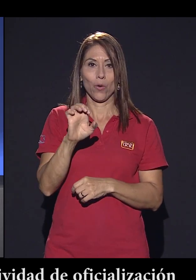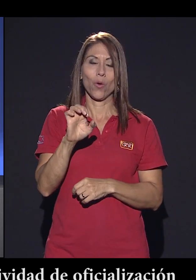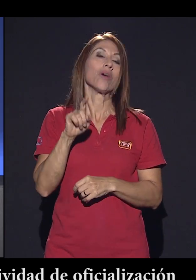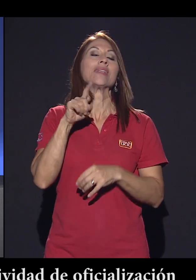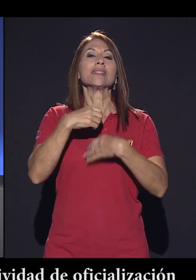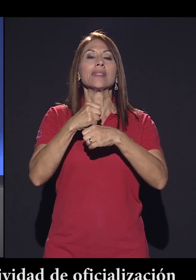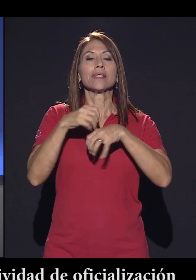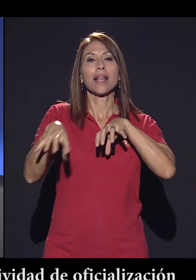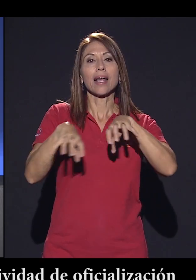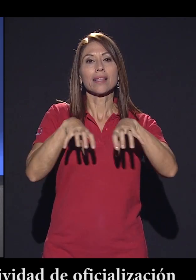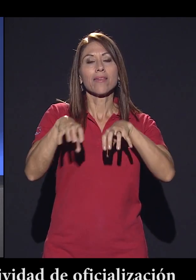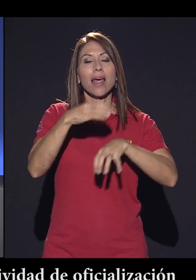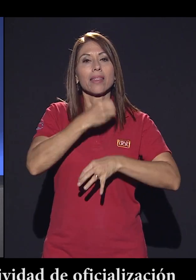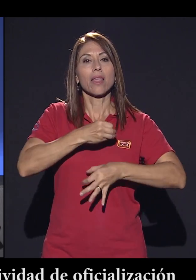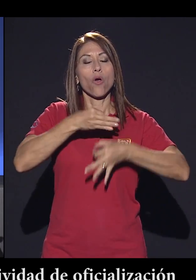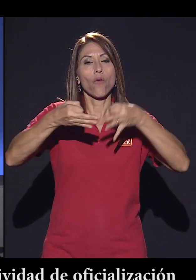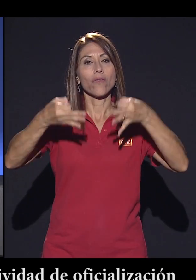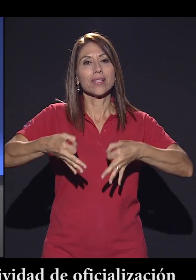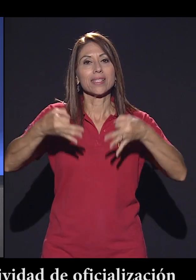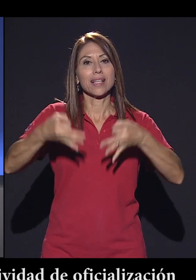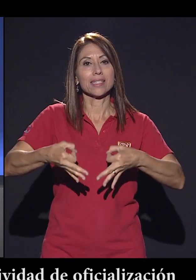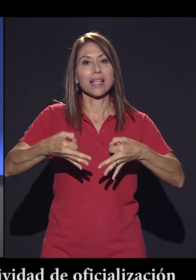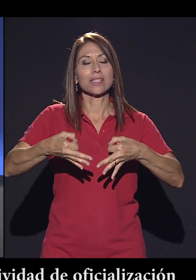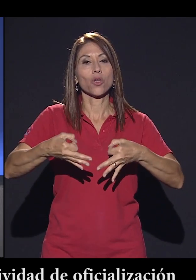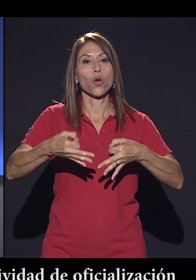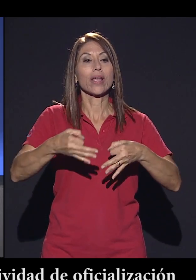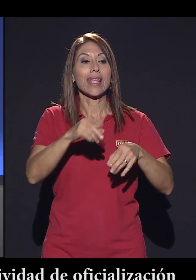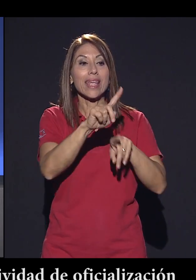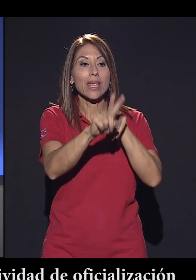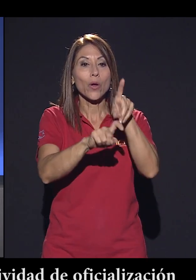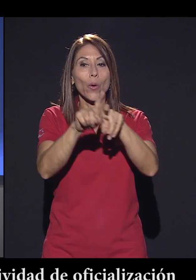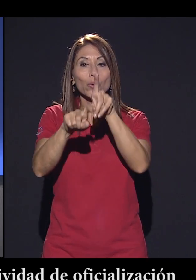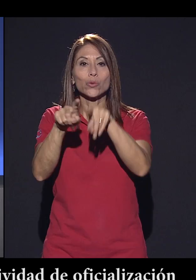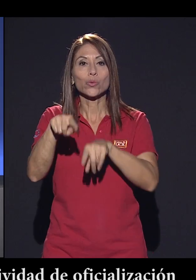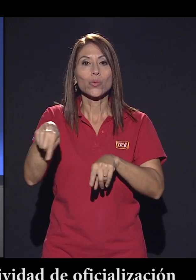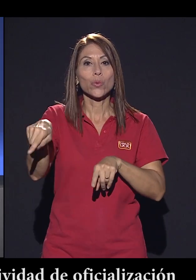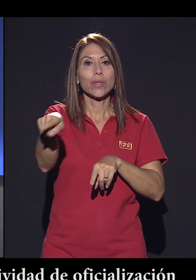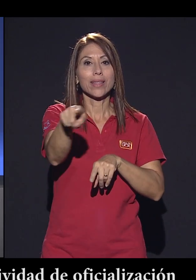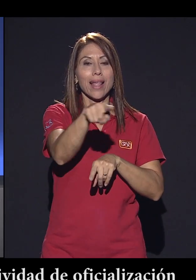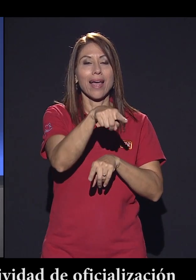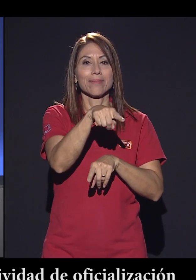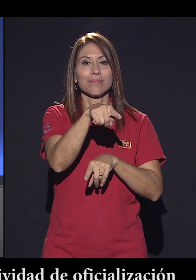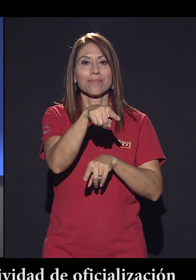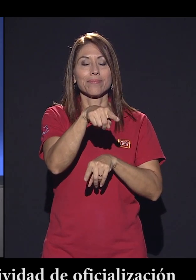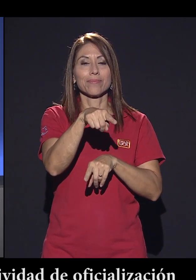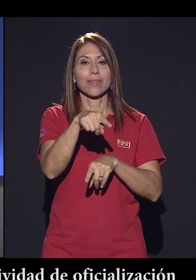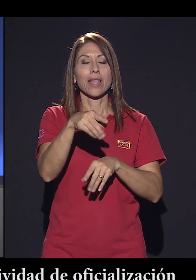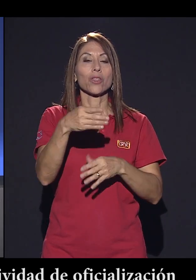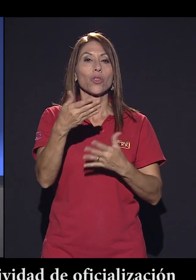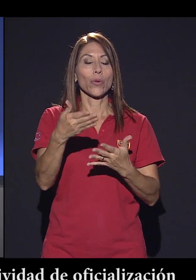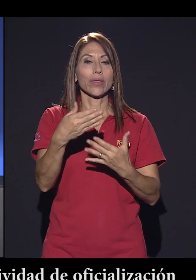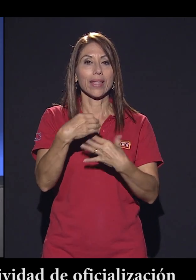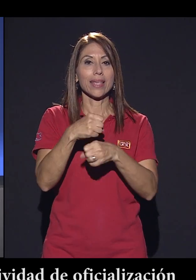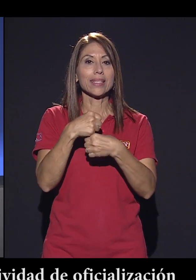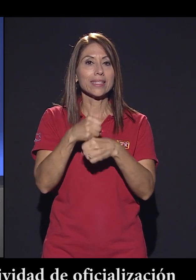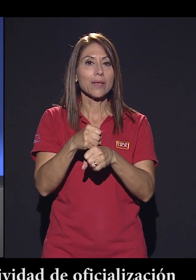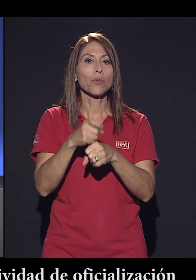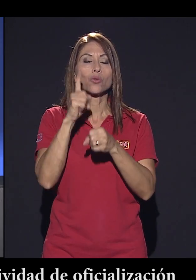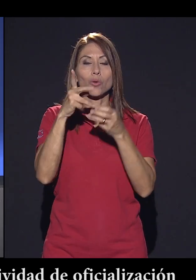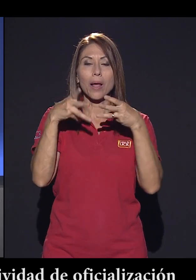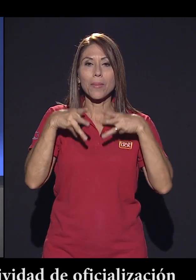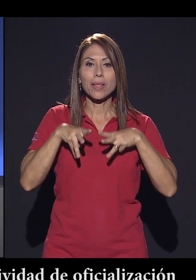de enero fue la actividad de oficialización y consulta, donde hicimos